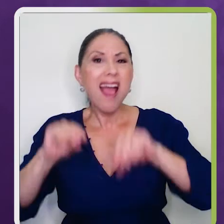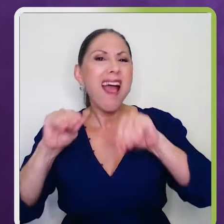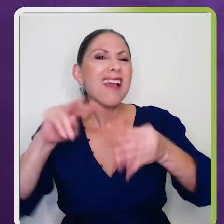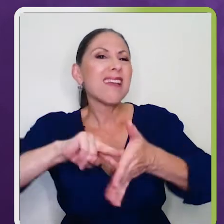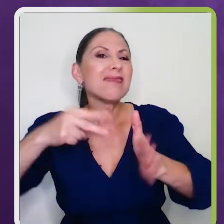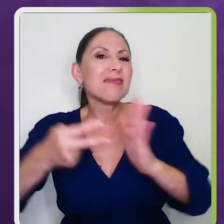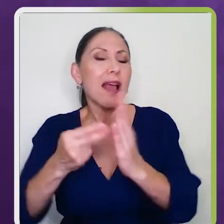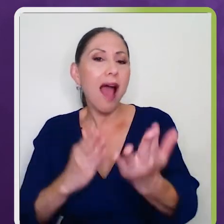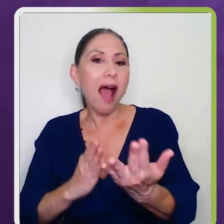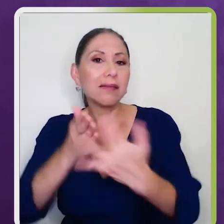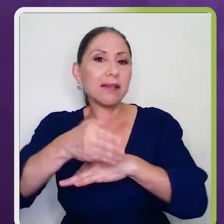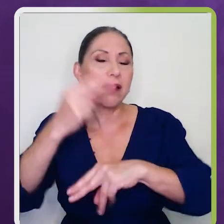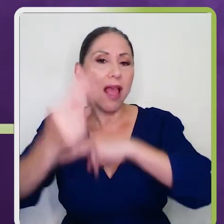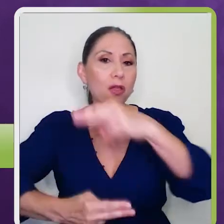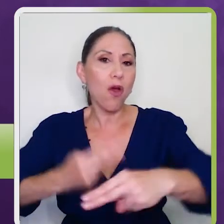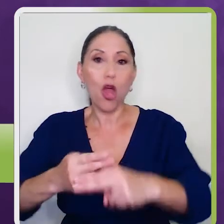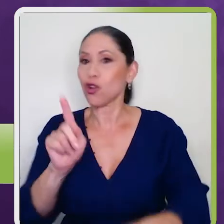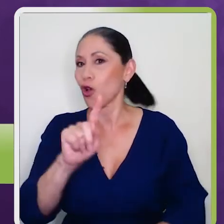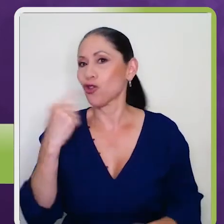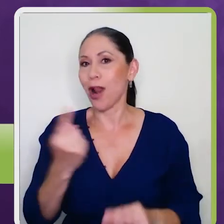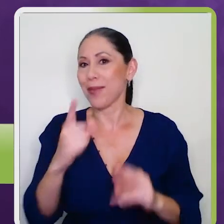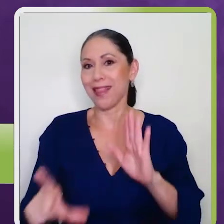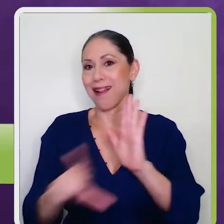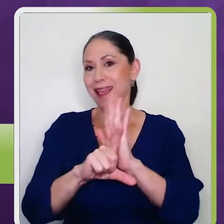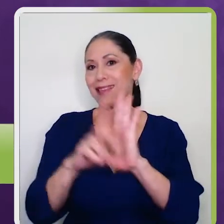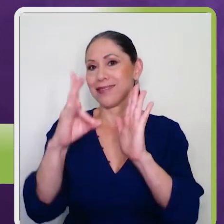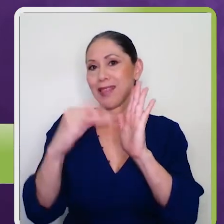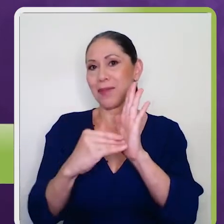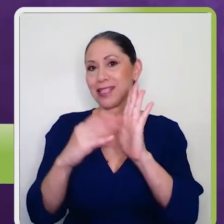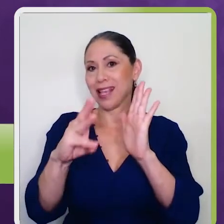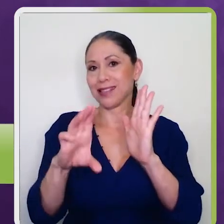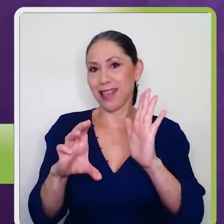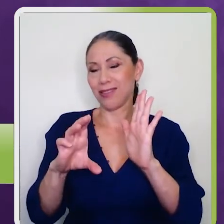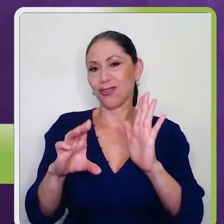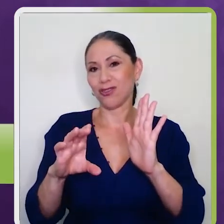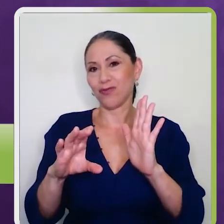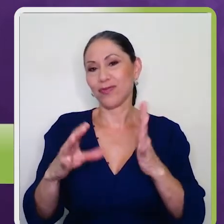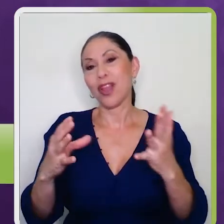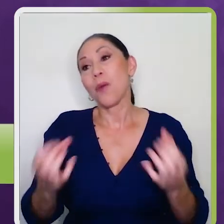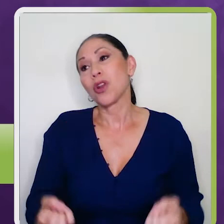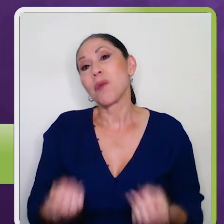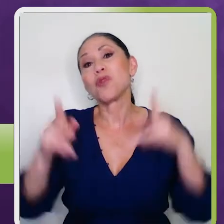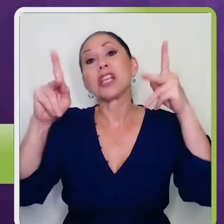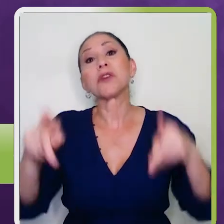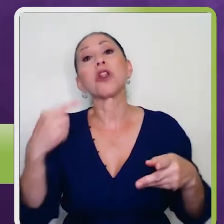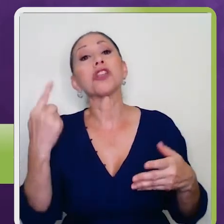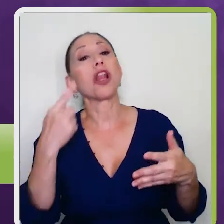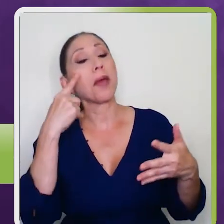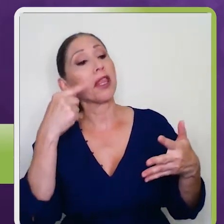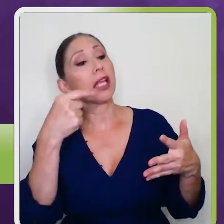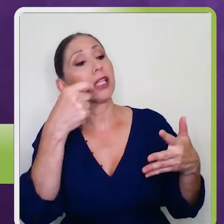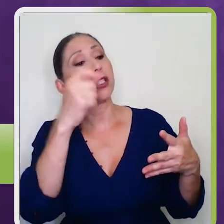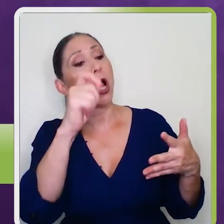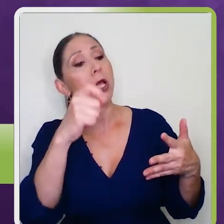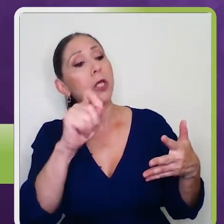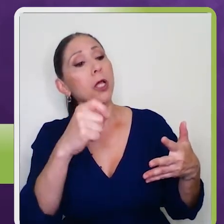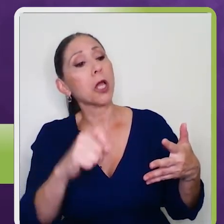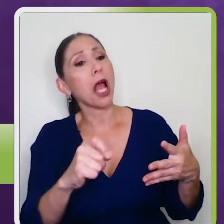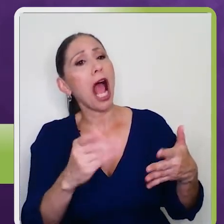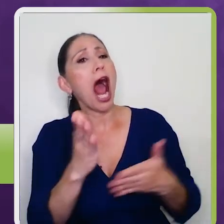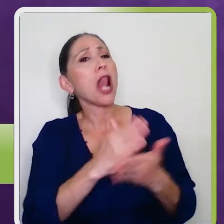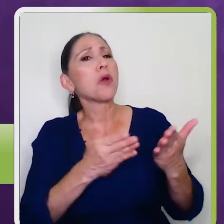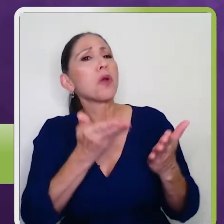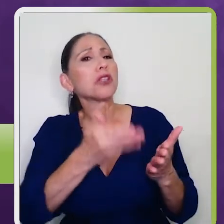no solo ley 7600, porque lamentablemente hay muchos que hacen un checklist nada más para tener su permiso